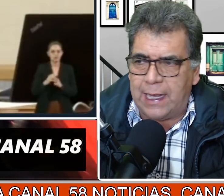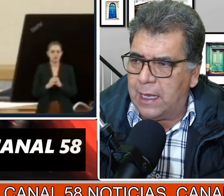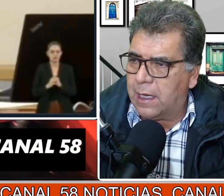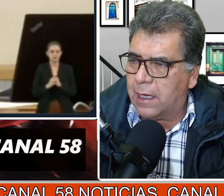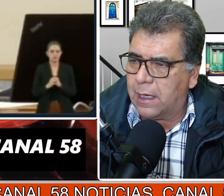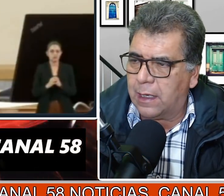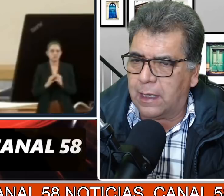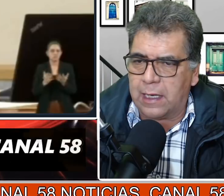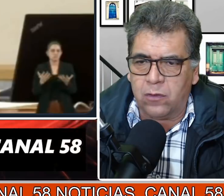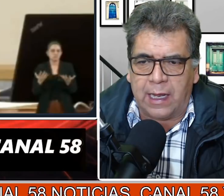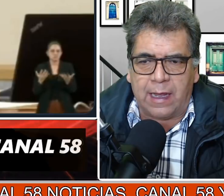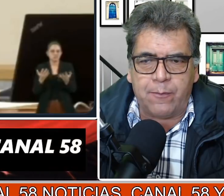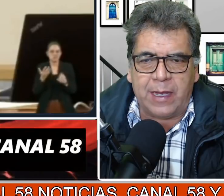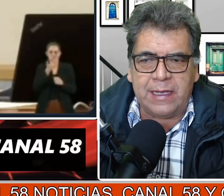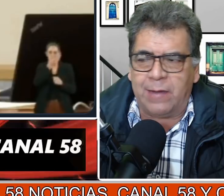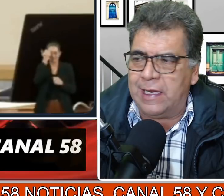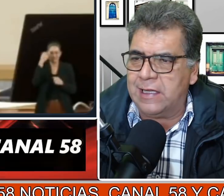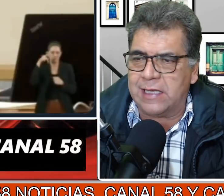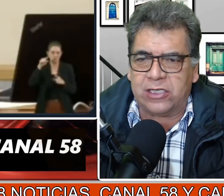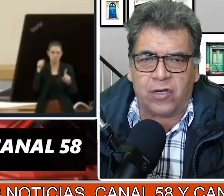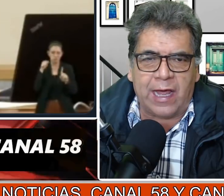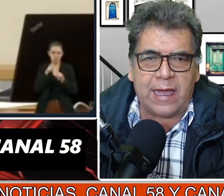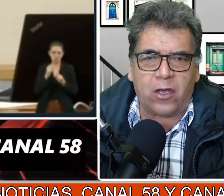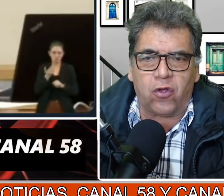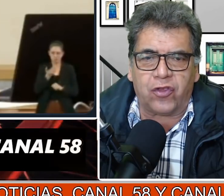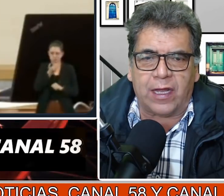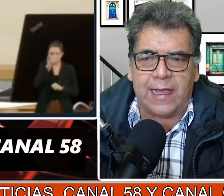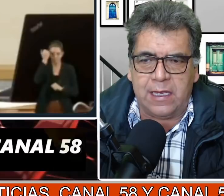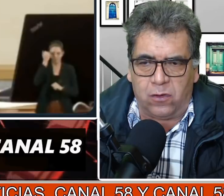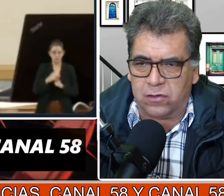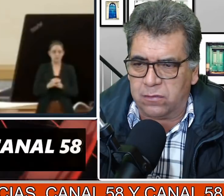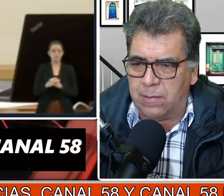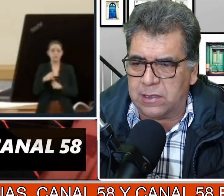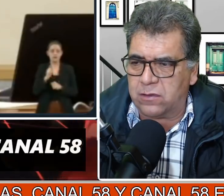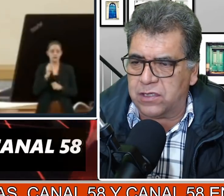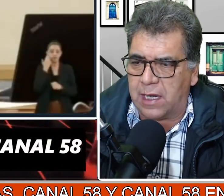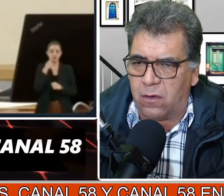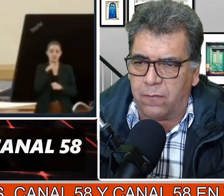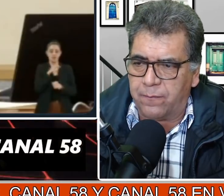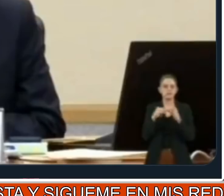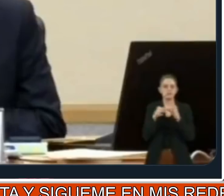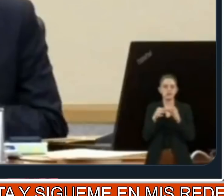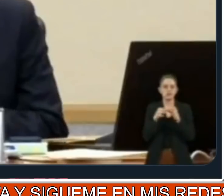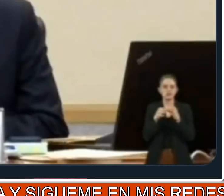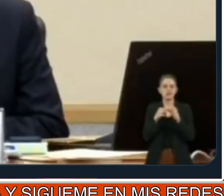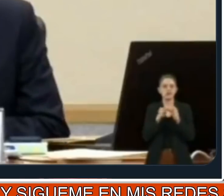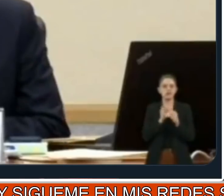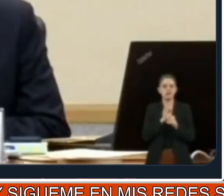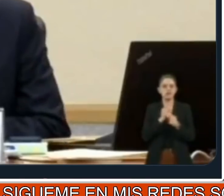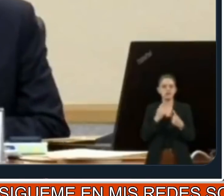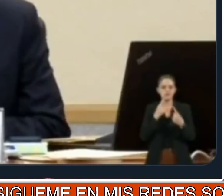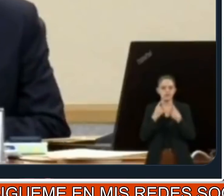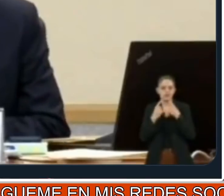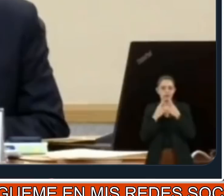acusa que hay una campaña malintencionada en contra de ellos. Vamos a escucharlo. La realización del debate